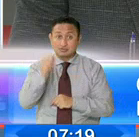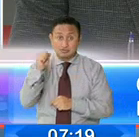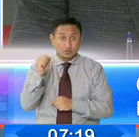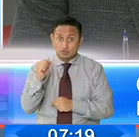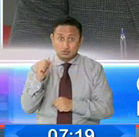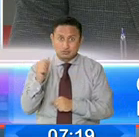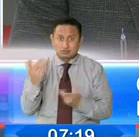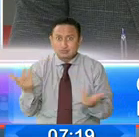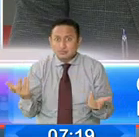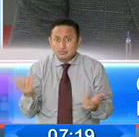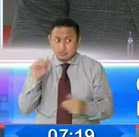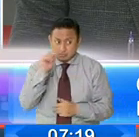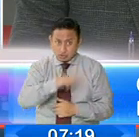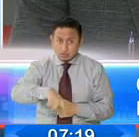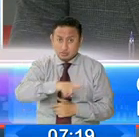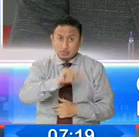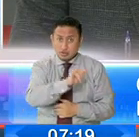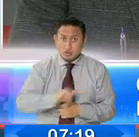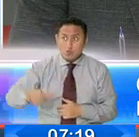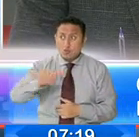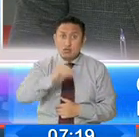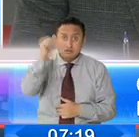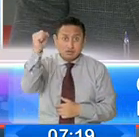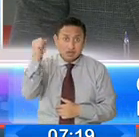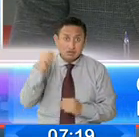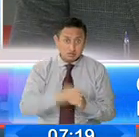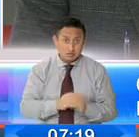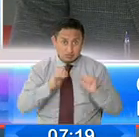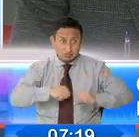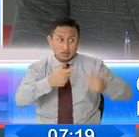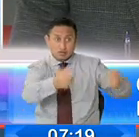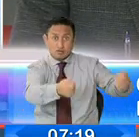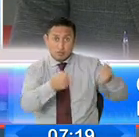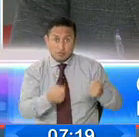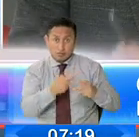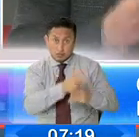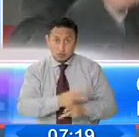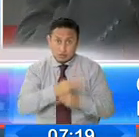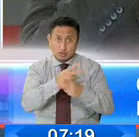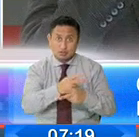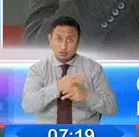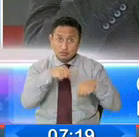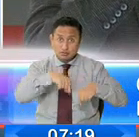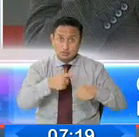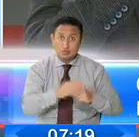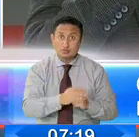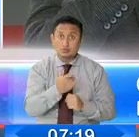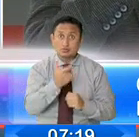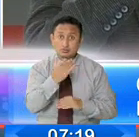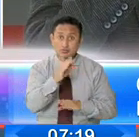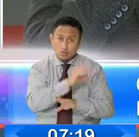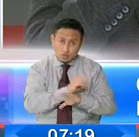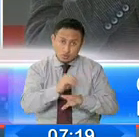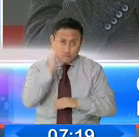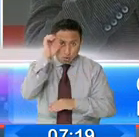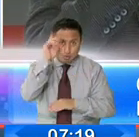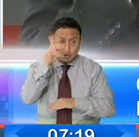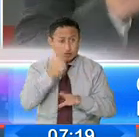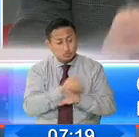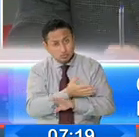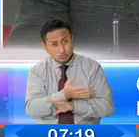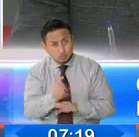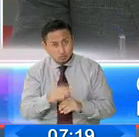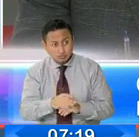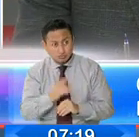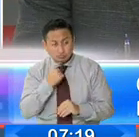derechos. Tienen derechos estos ciudadanos y nos hicieron llegar ya a los consejeros sus observaciones, sus